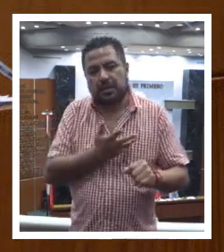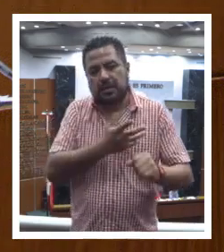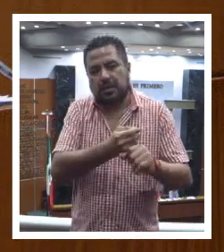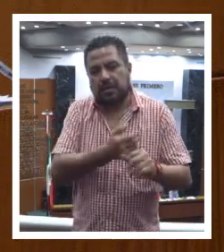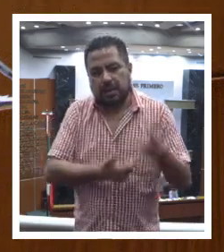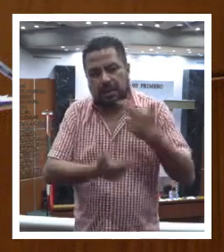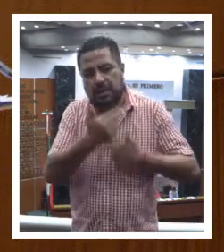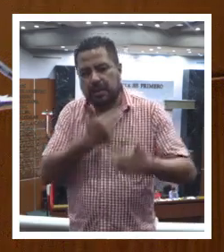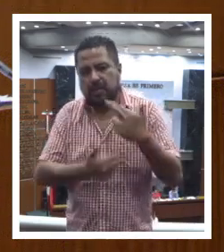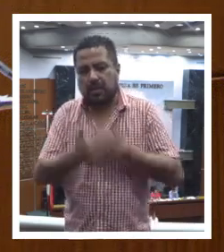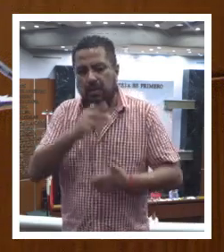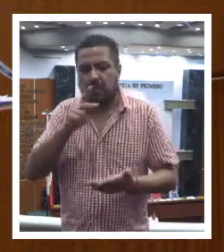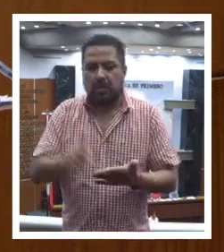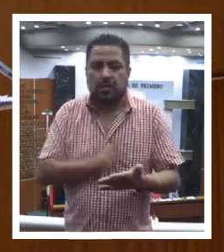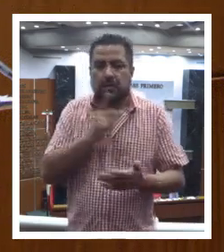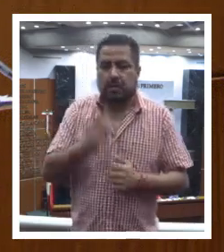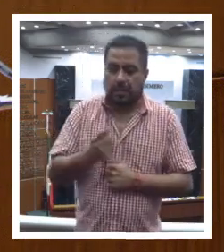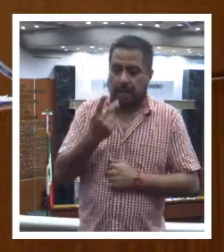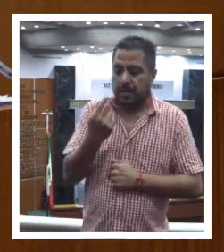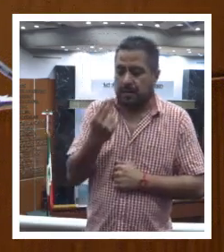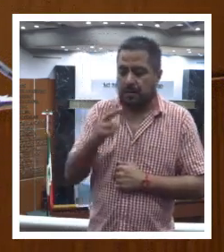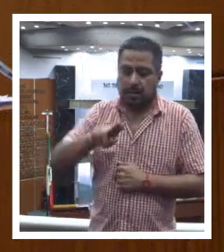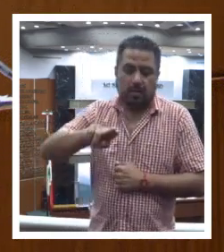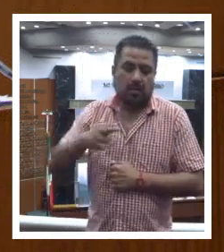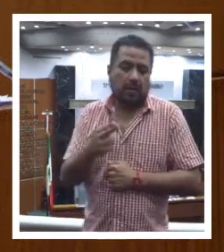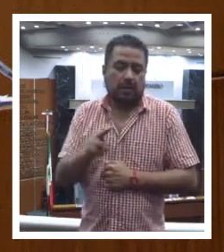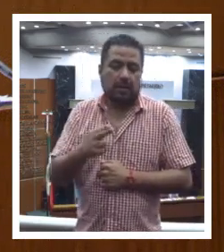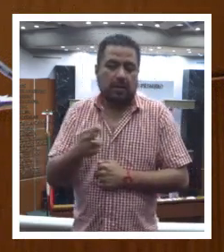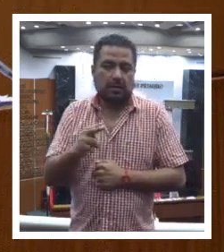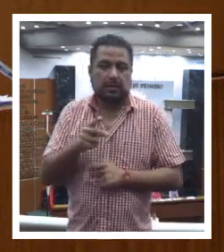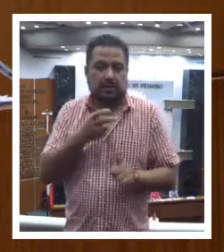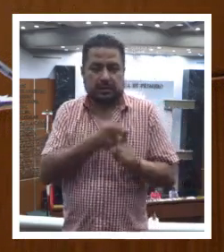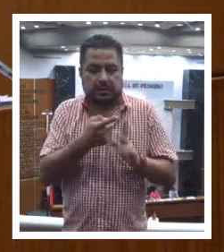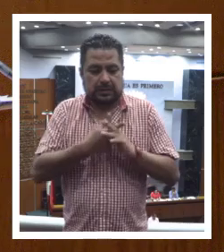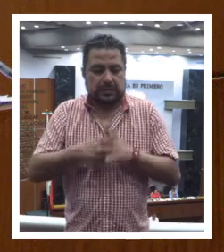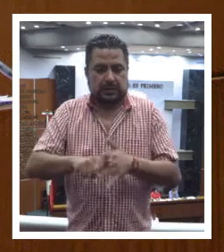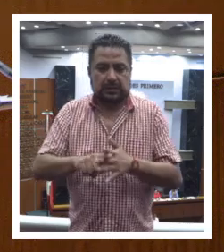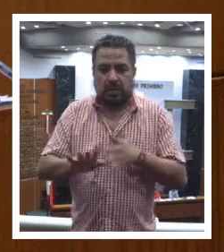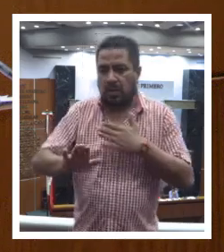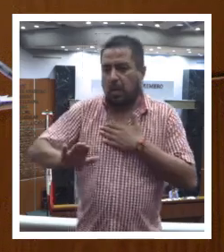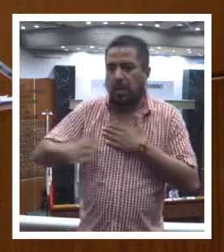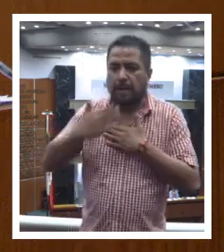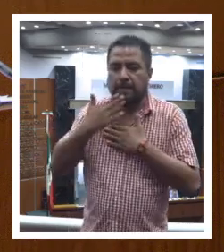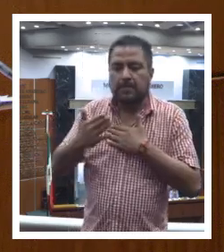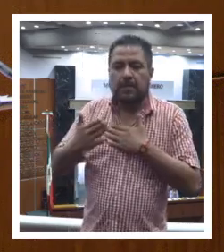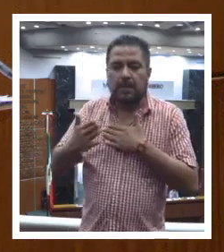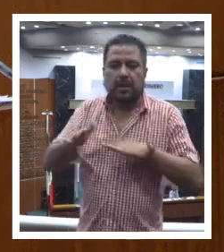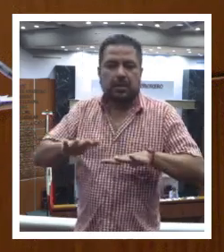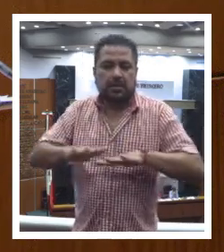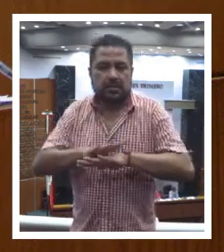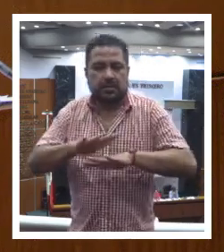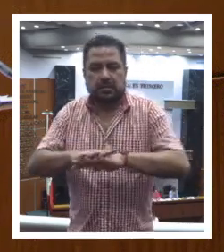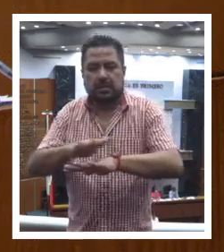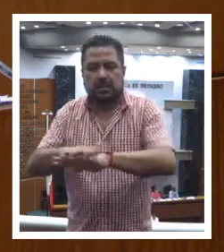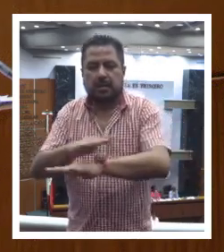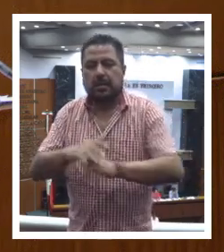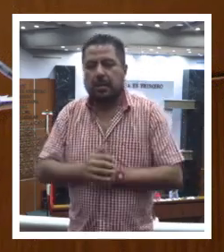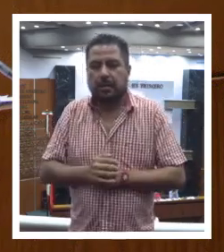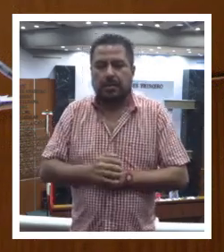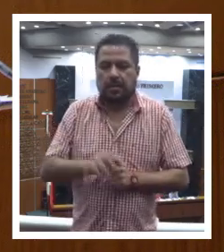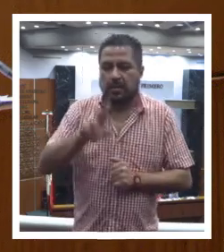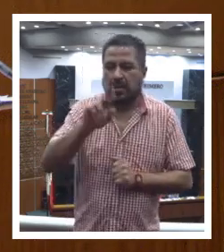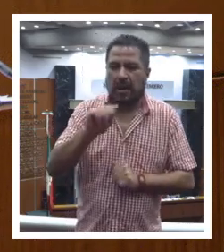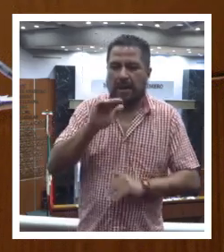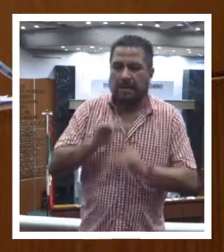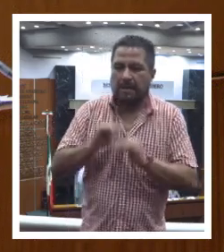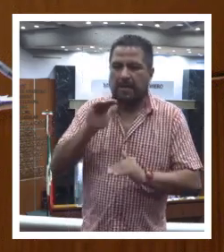reparadora. Que este 25 de noviembre sea el inicio de un compromiso renovado. No